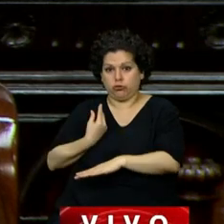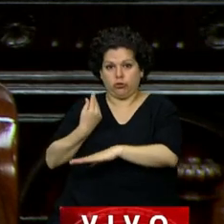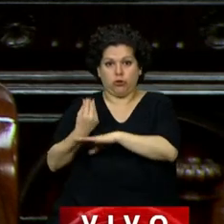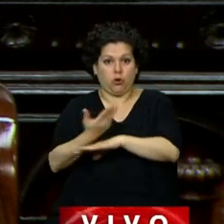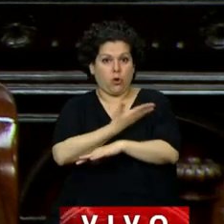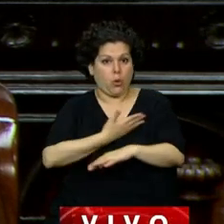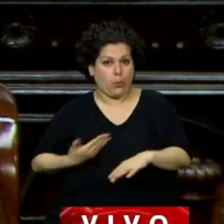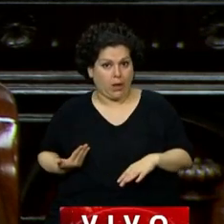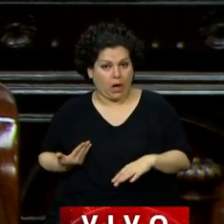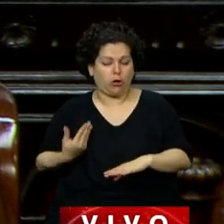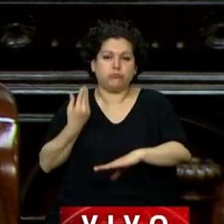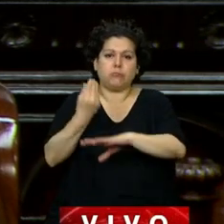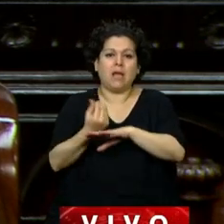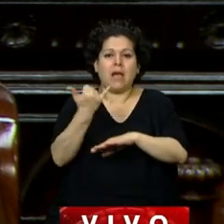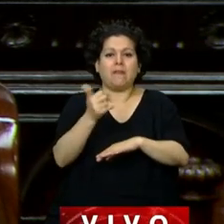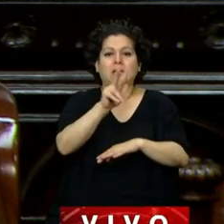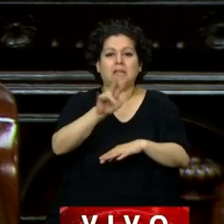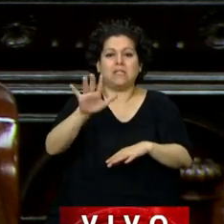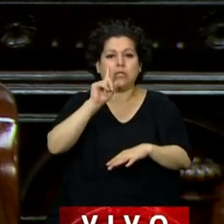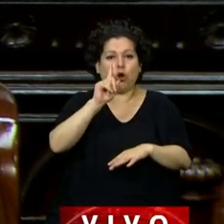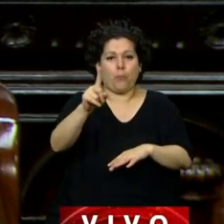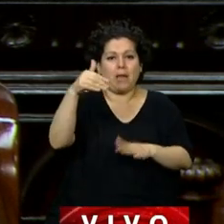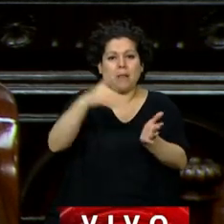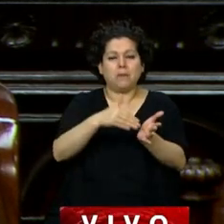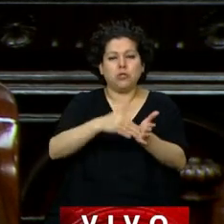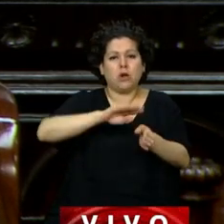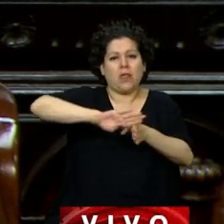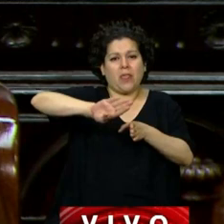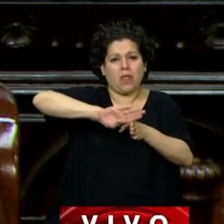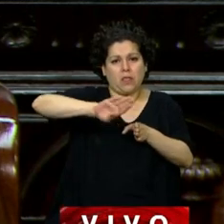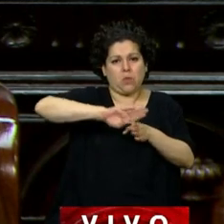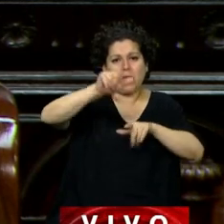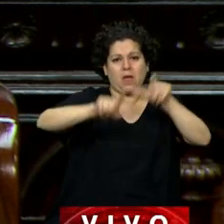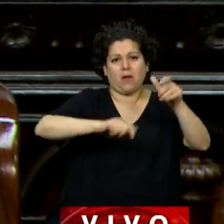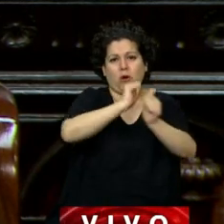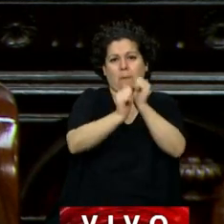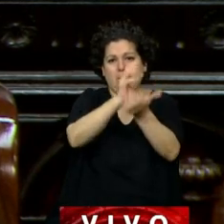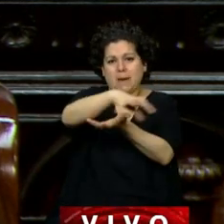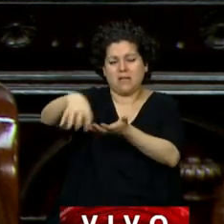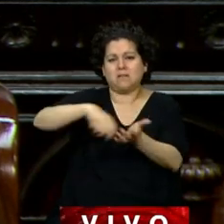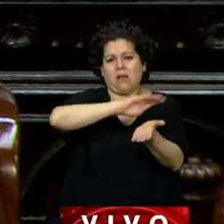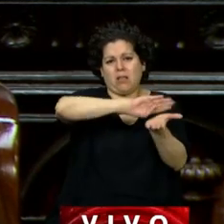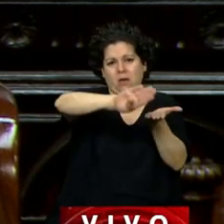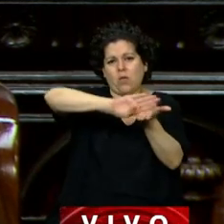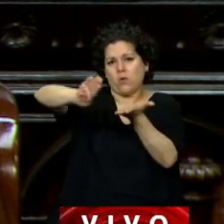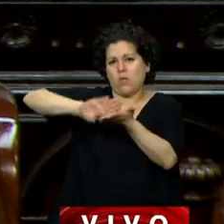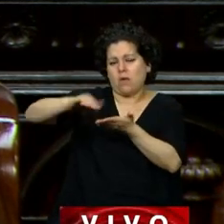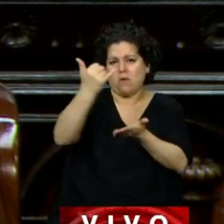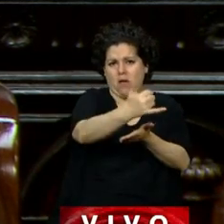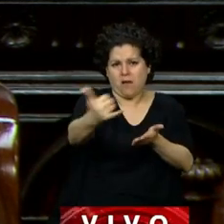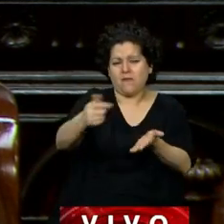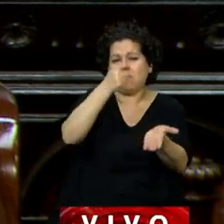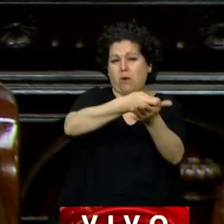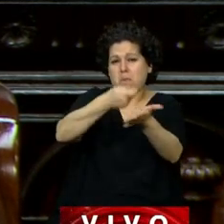gobierno, habían 35 mil millones de deuda con proveedores y contratistas, que fue regularizada